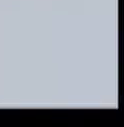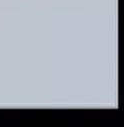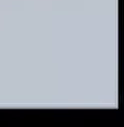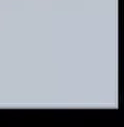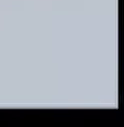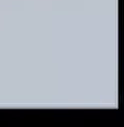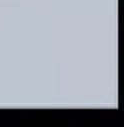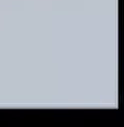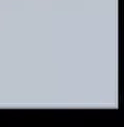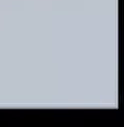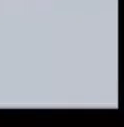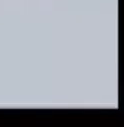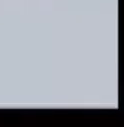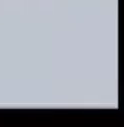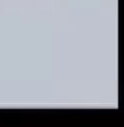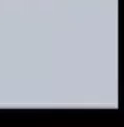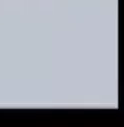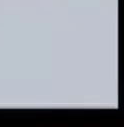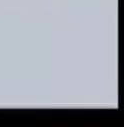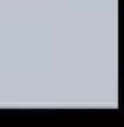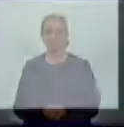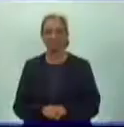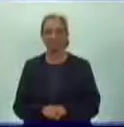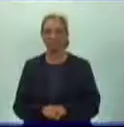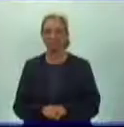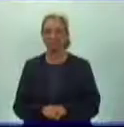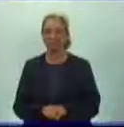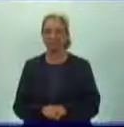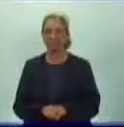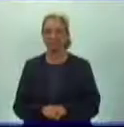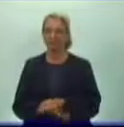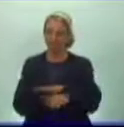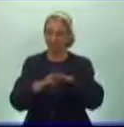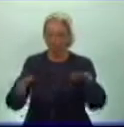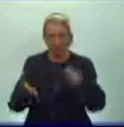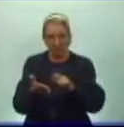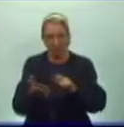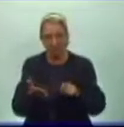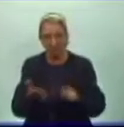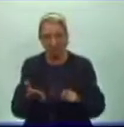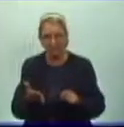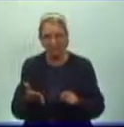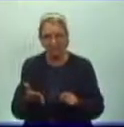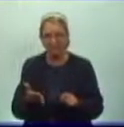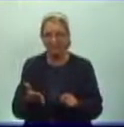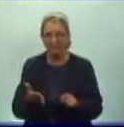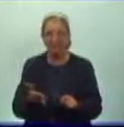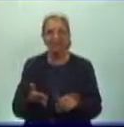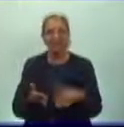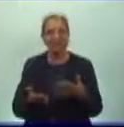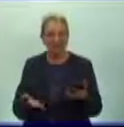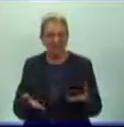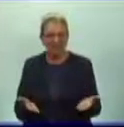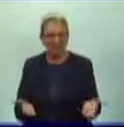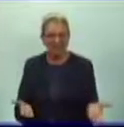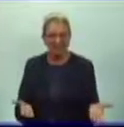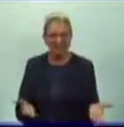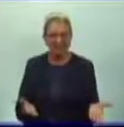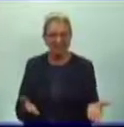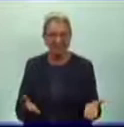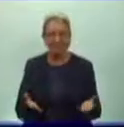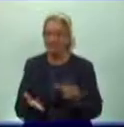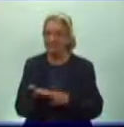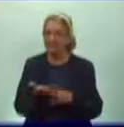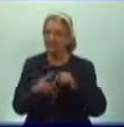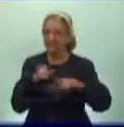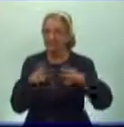¿Ya lo copiaron? Seguimos trabajando con las actividades de la